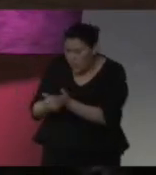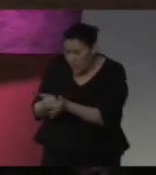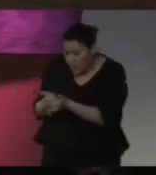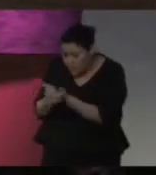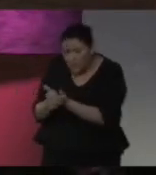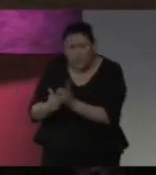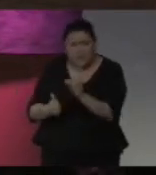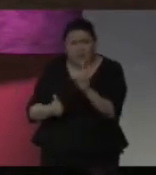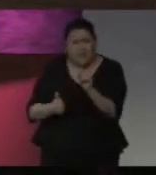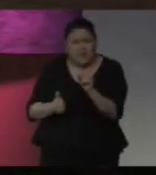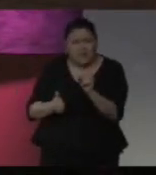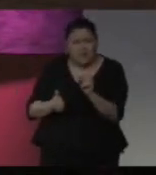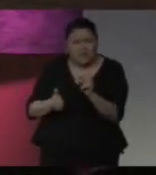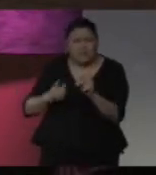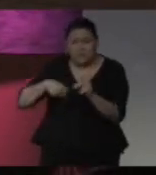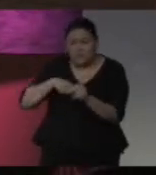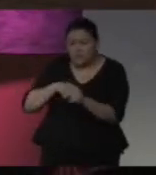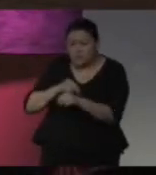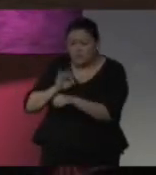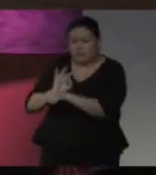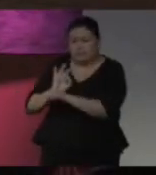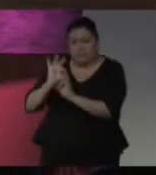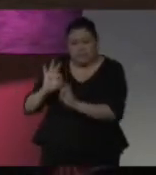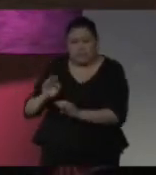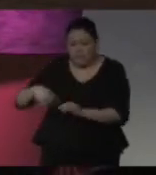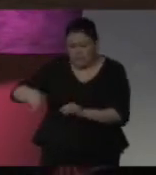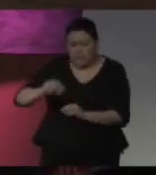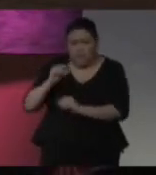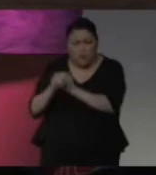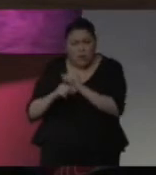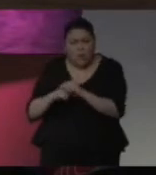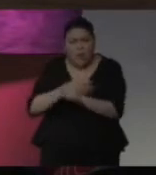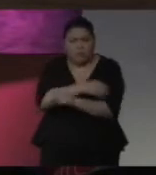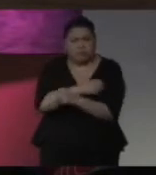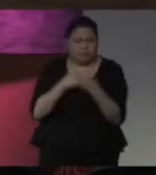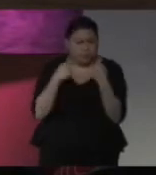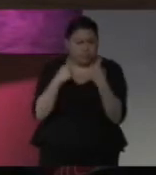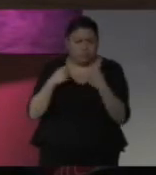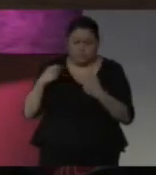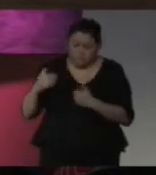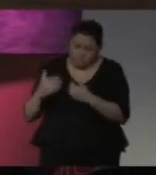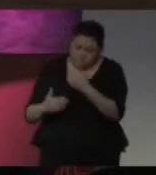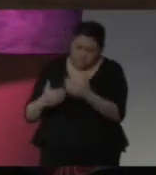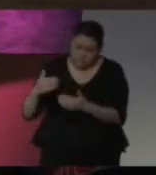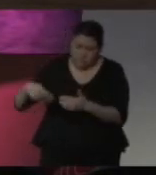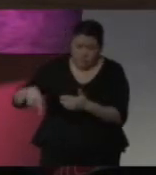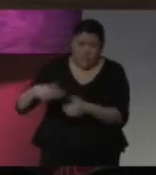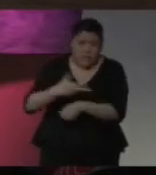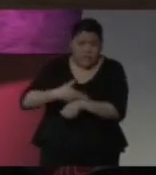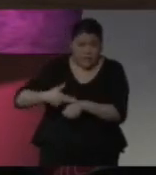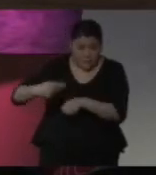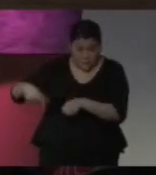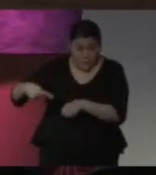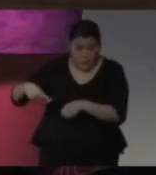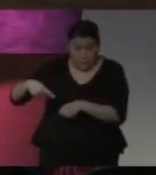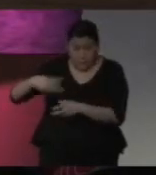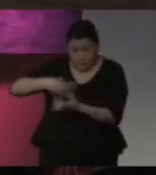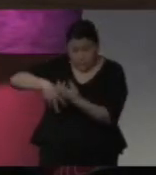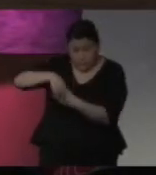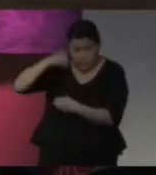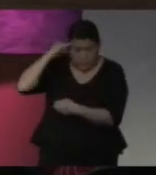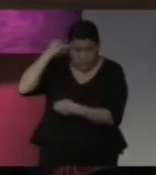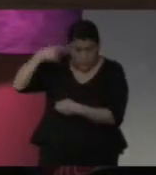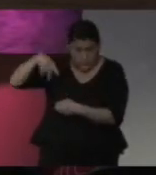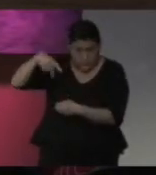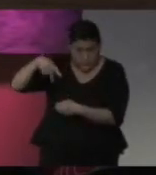las comunidades, porque estas están empoderándose y estas tienen, formulan conocimiento desde ellas